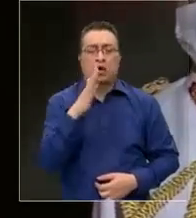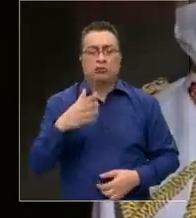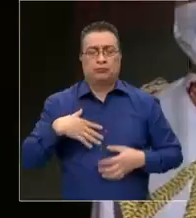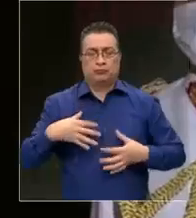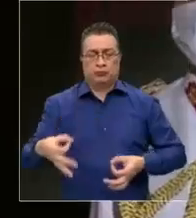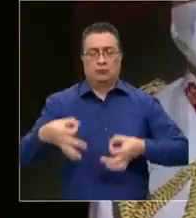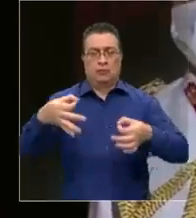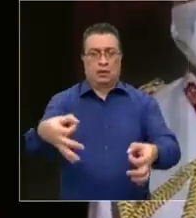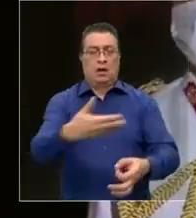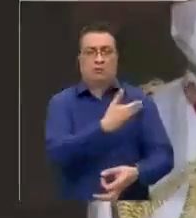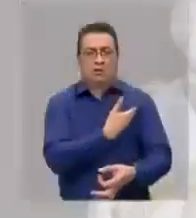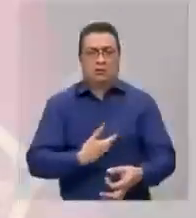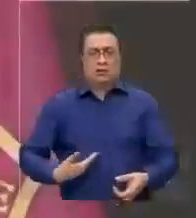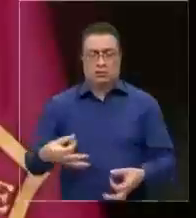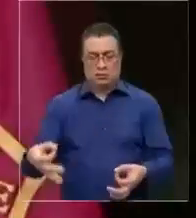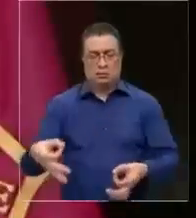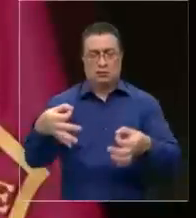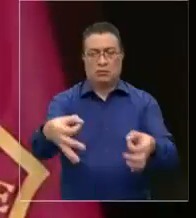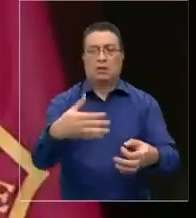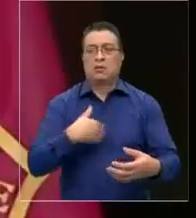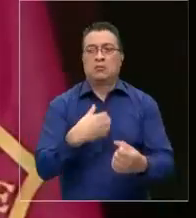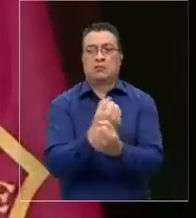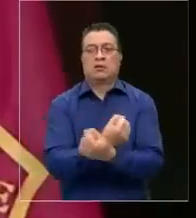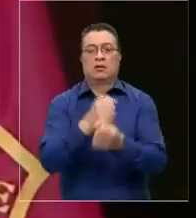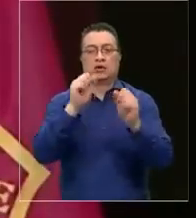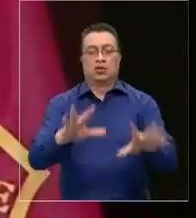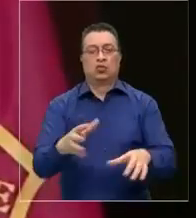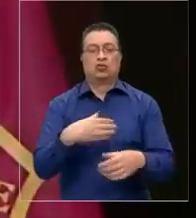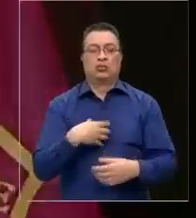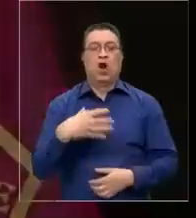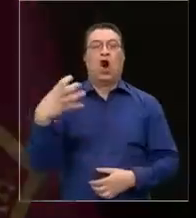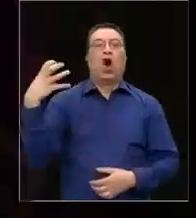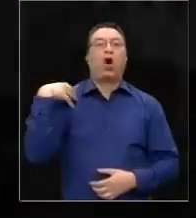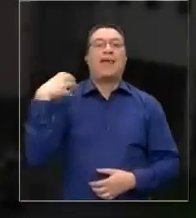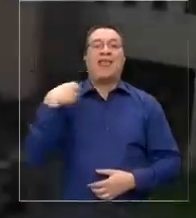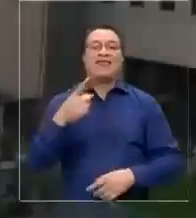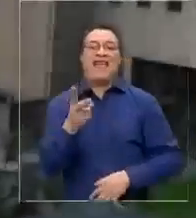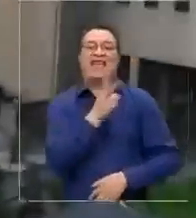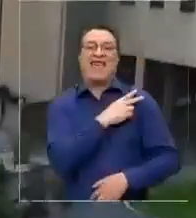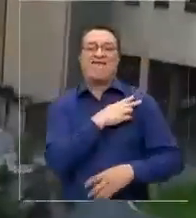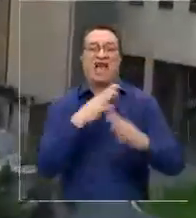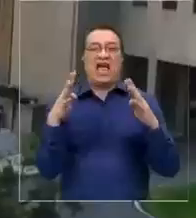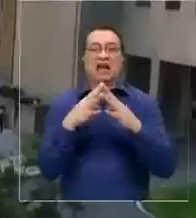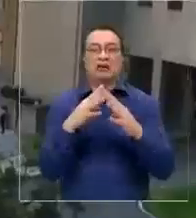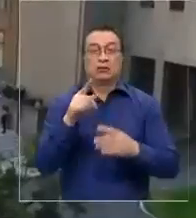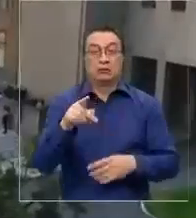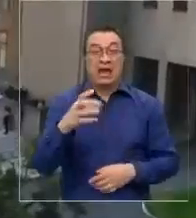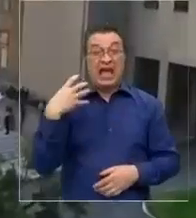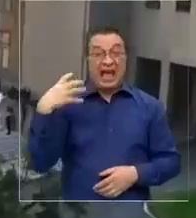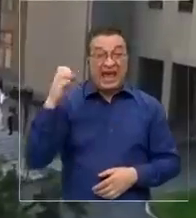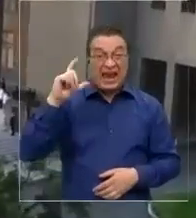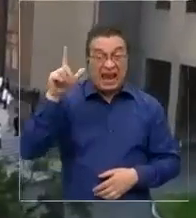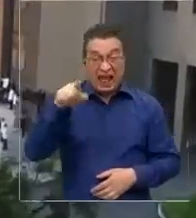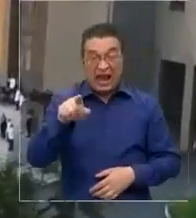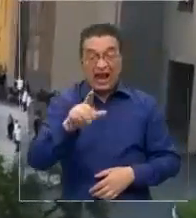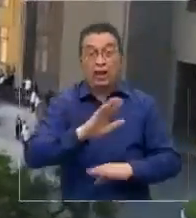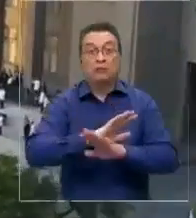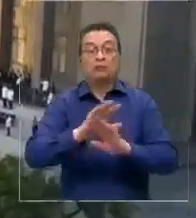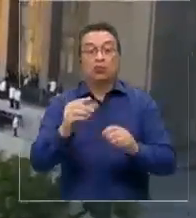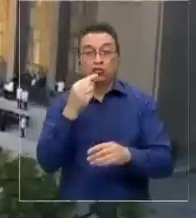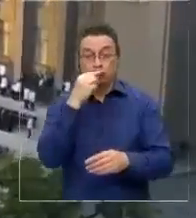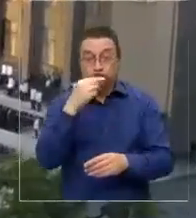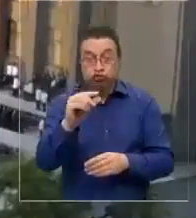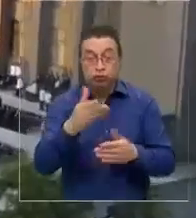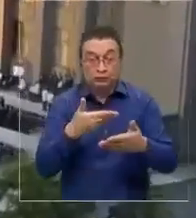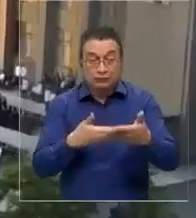presentar al presidente de la República mi renuncia al cargo de comandante en jefe del ejército. El general Ricardo Martínez Menantó deja el cargo a solo